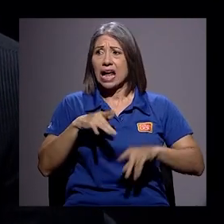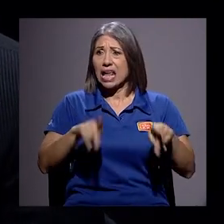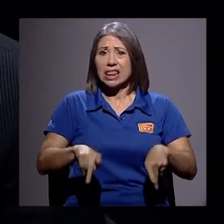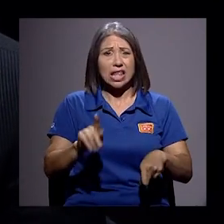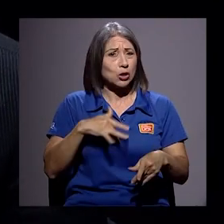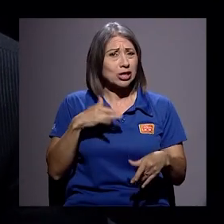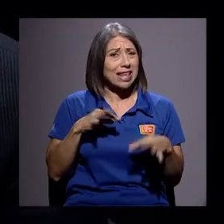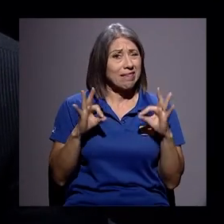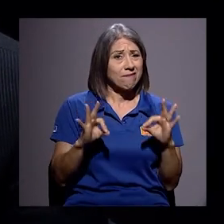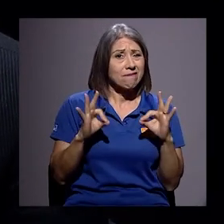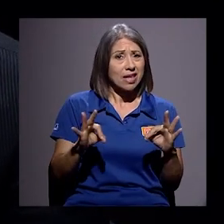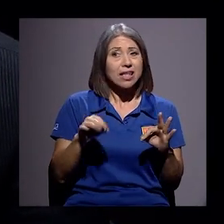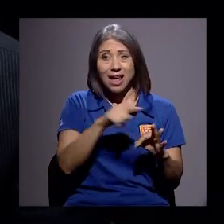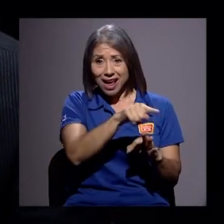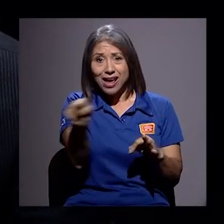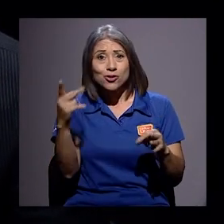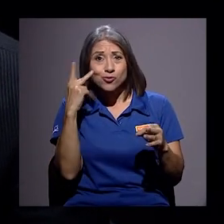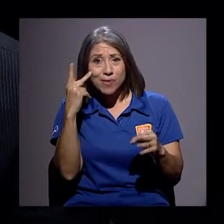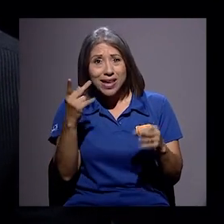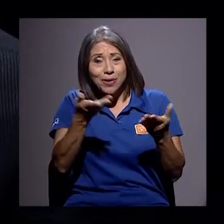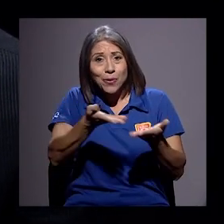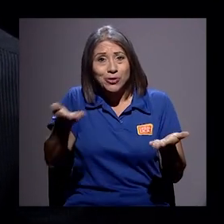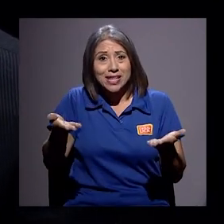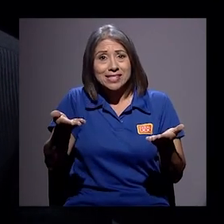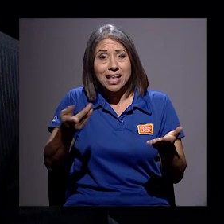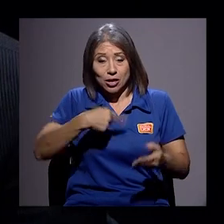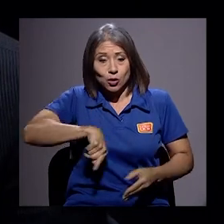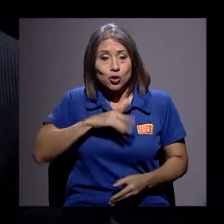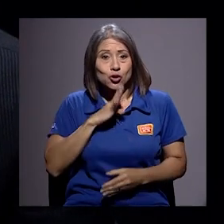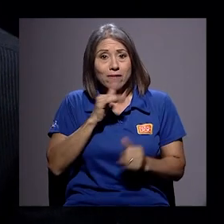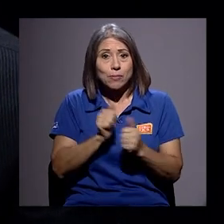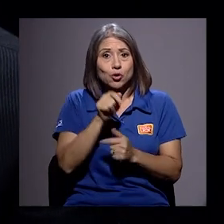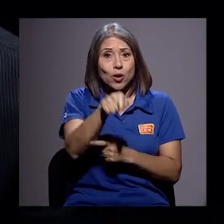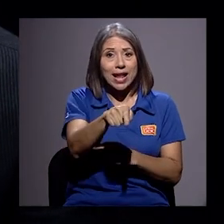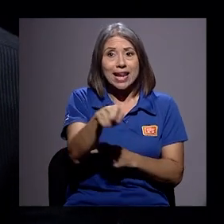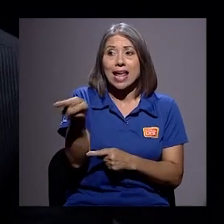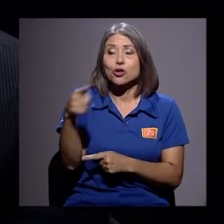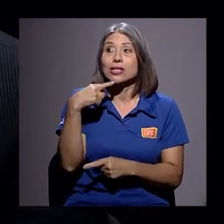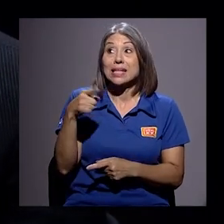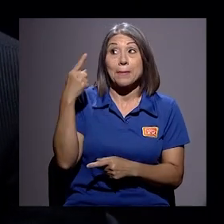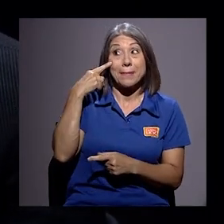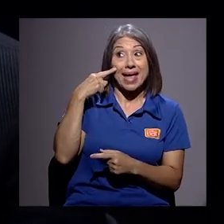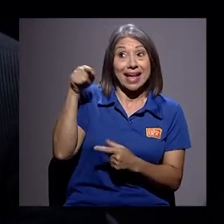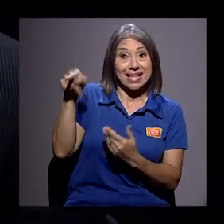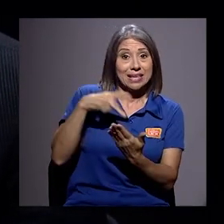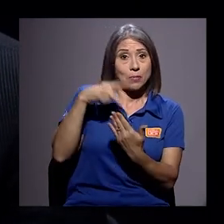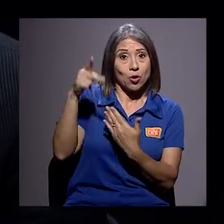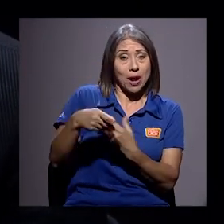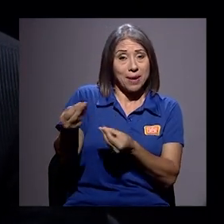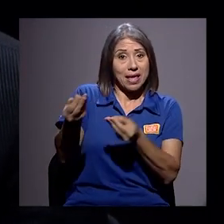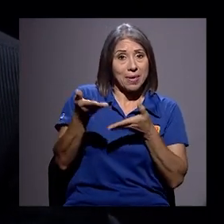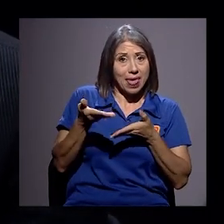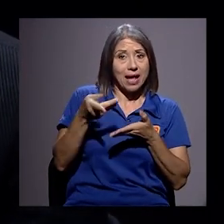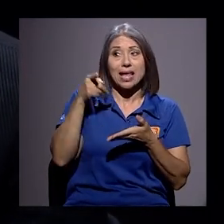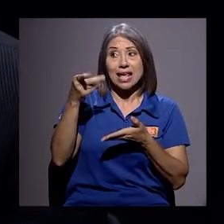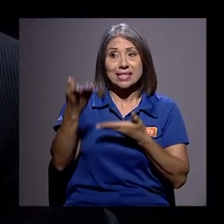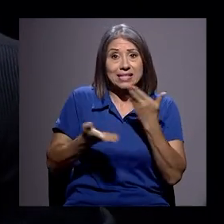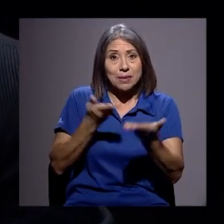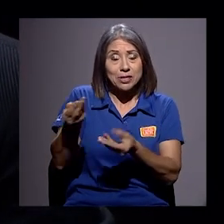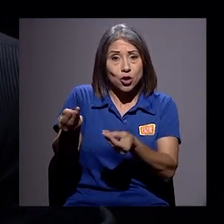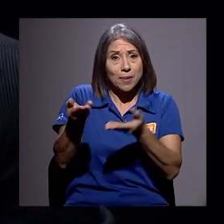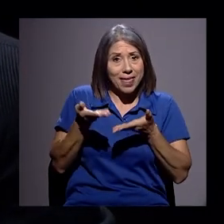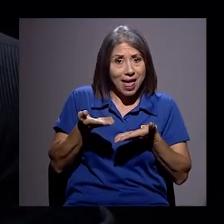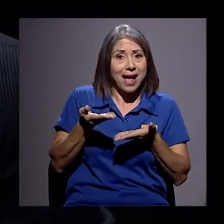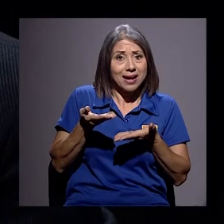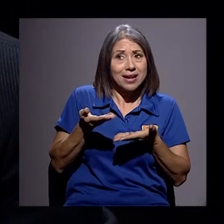mucho con los vecinos del cantón y los vecinos del cantón dicen vean es que el programa que me dan o a que aquel servicio que me dan me